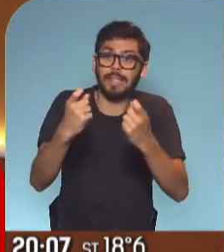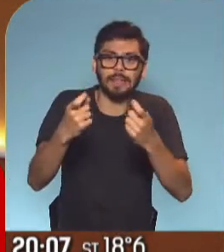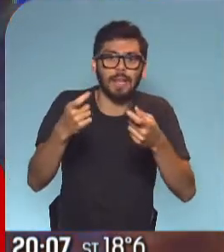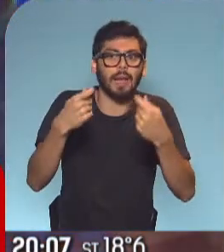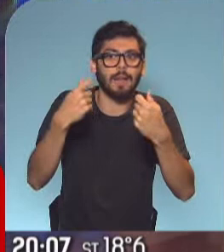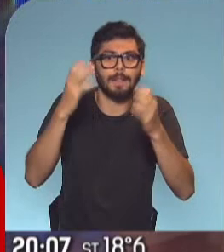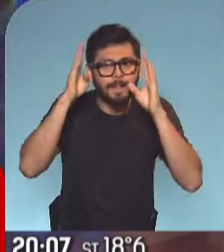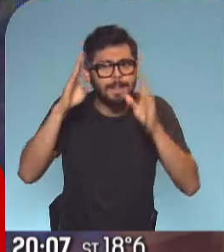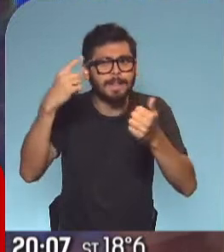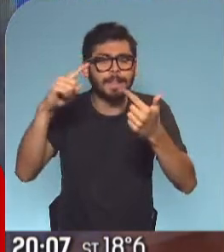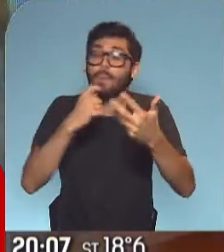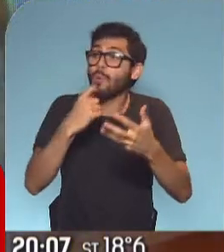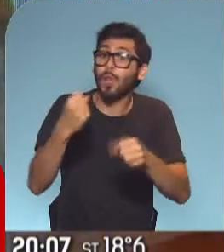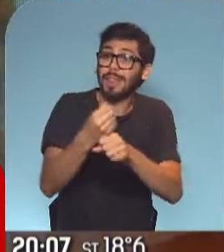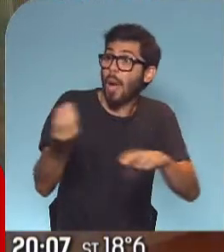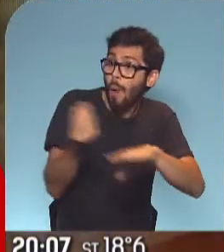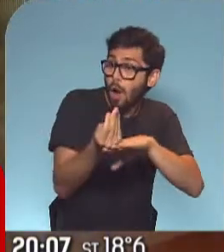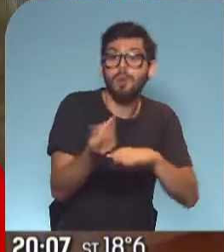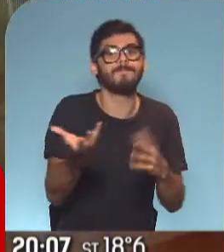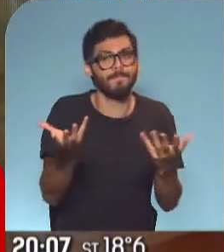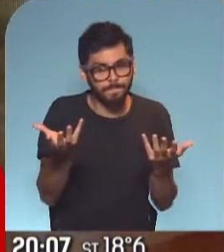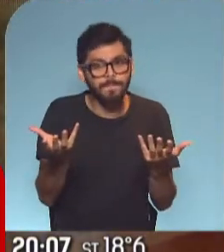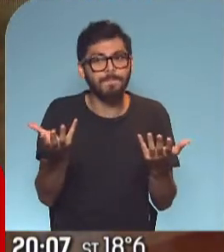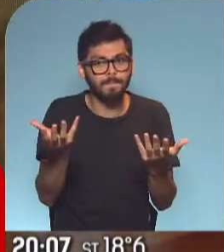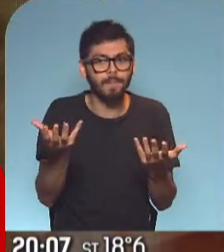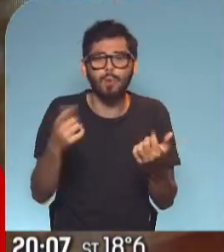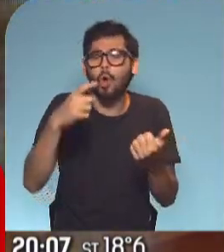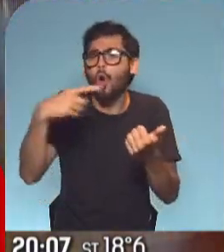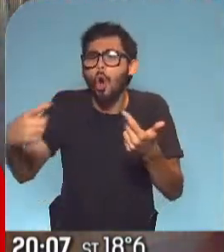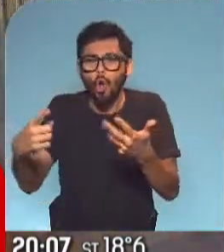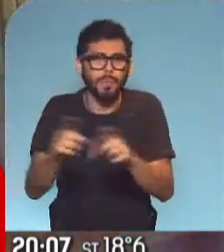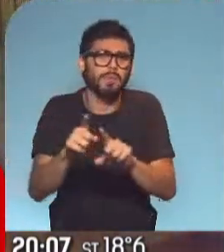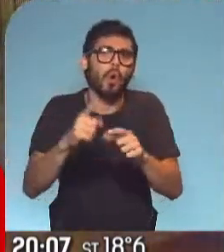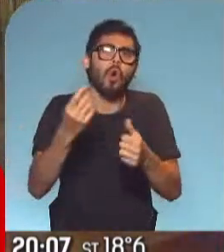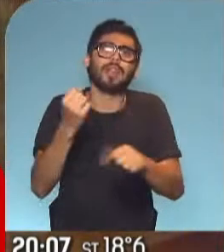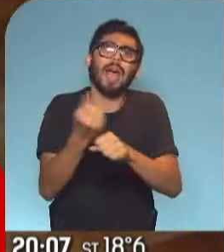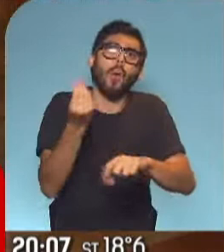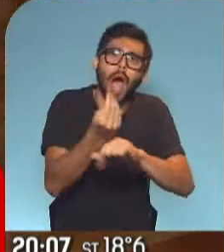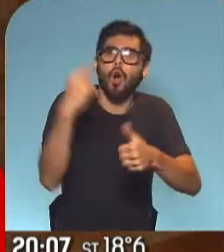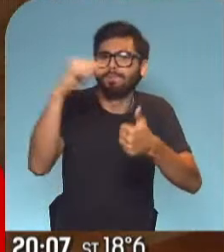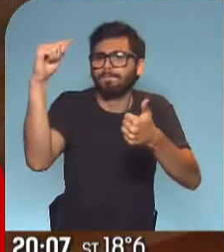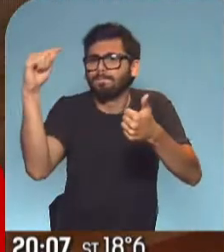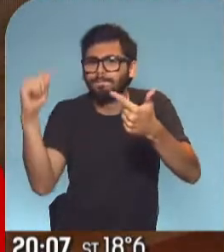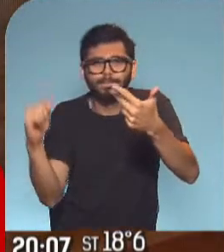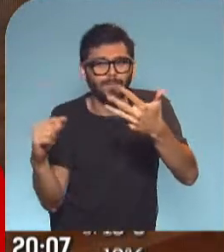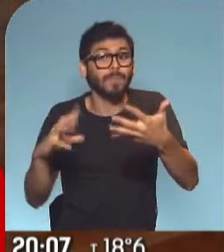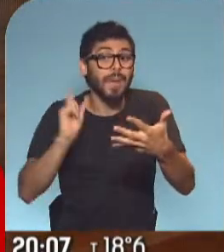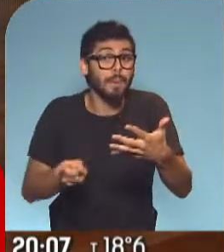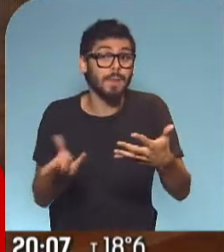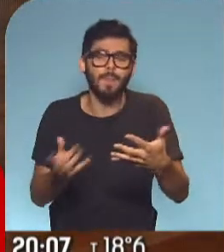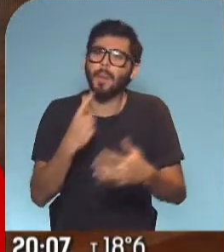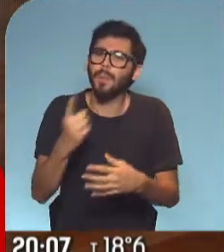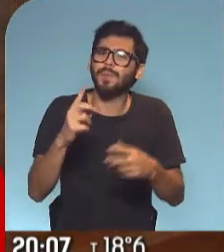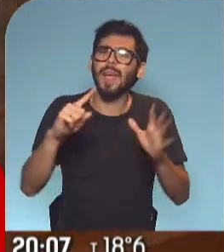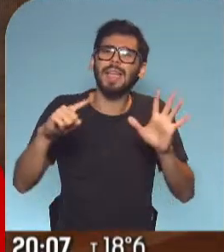inserción laboral, por ejemplo, ¿no? Sí. Entre tantas otras aristas, como bien estás mencionando. Déjame cerrar el tema de la cuestión habitacional en